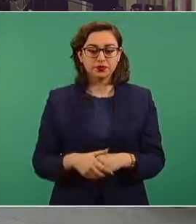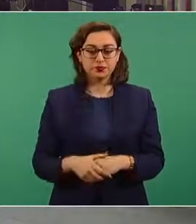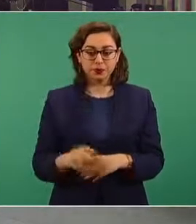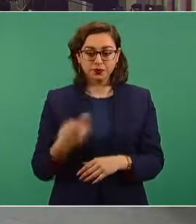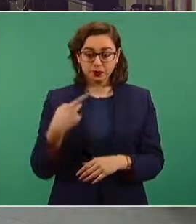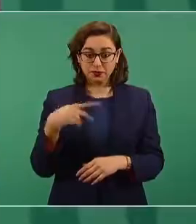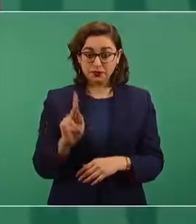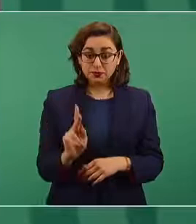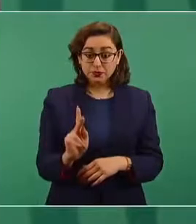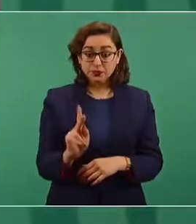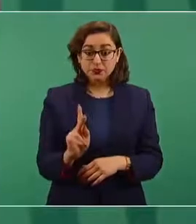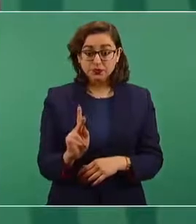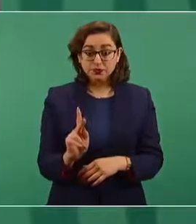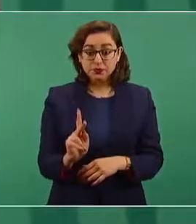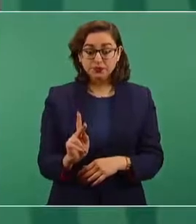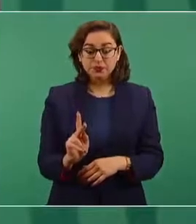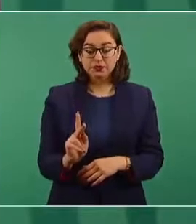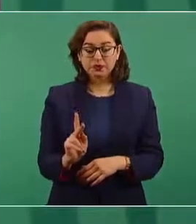pero